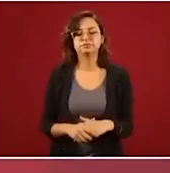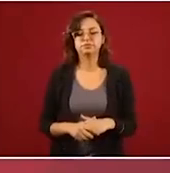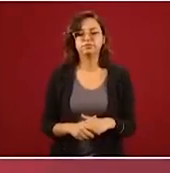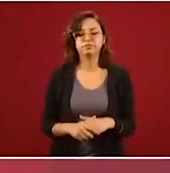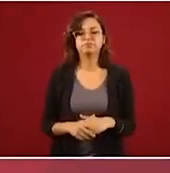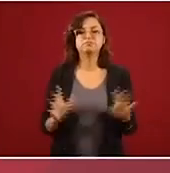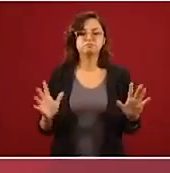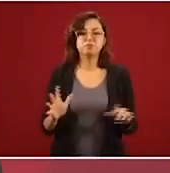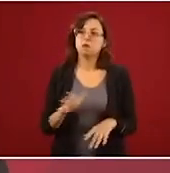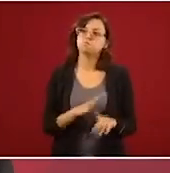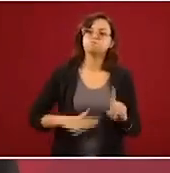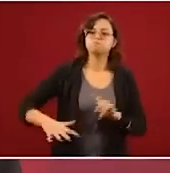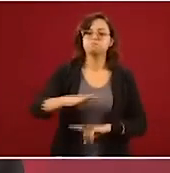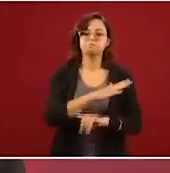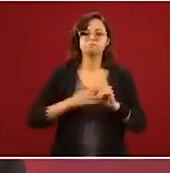haya bienestar.